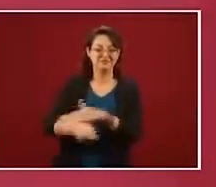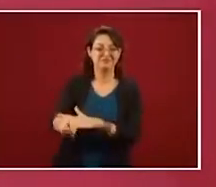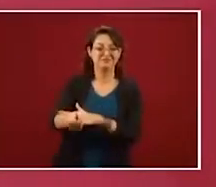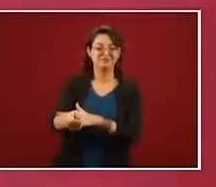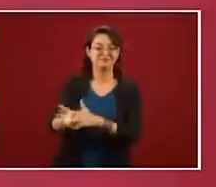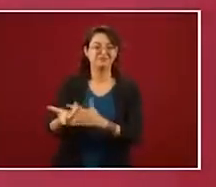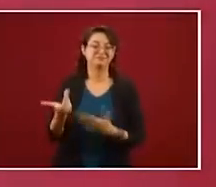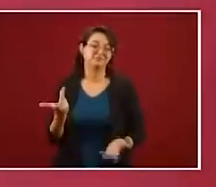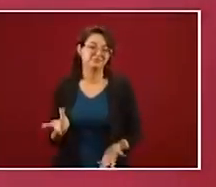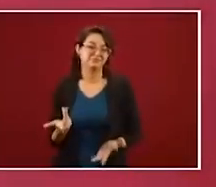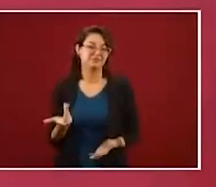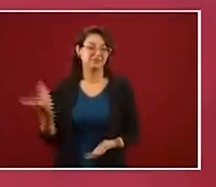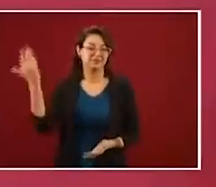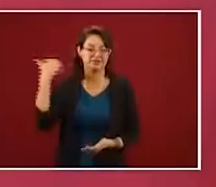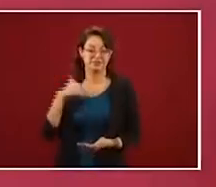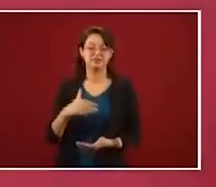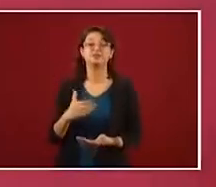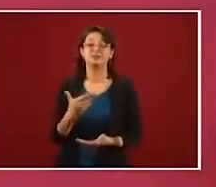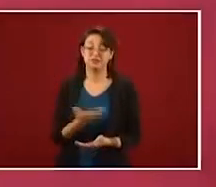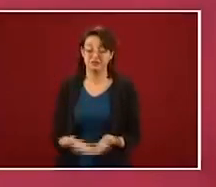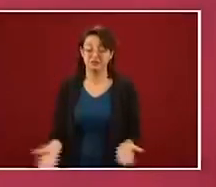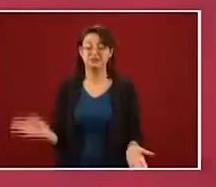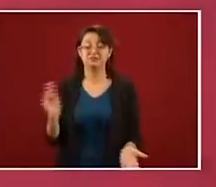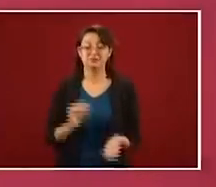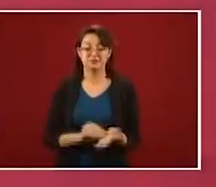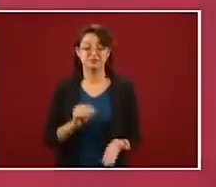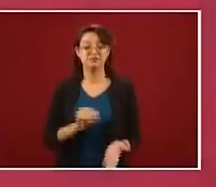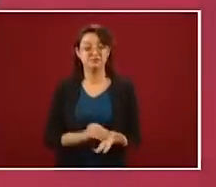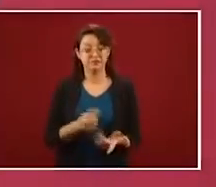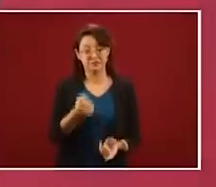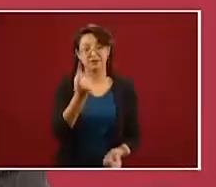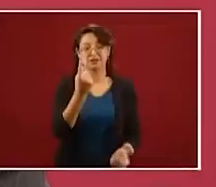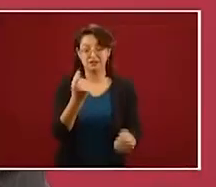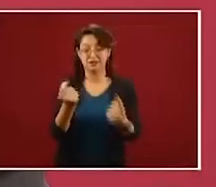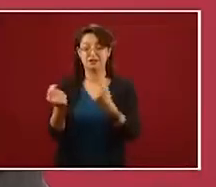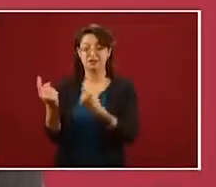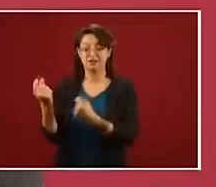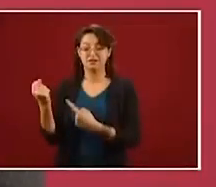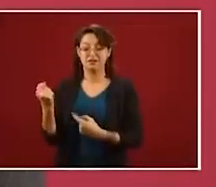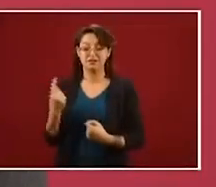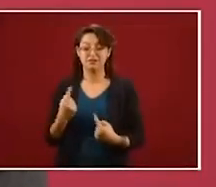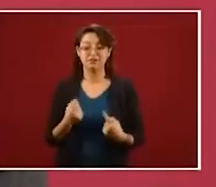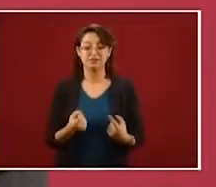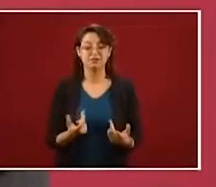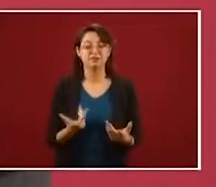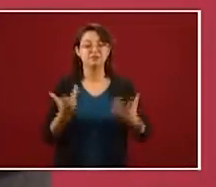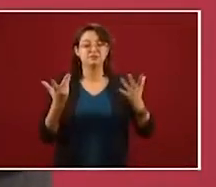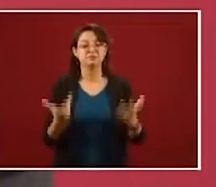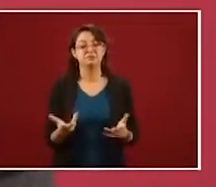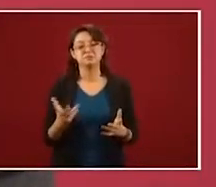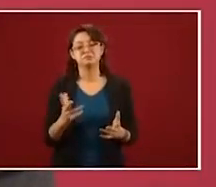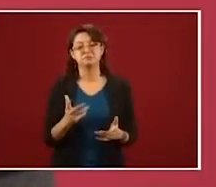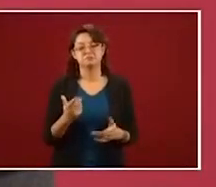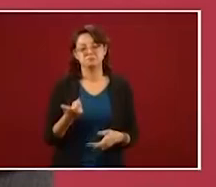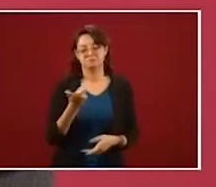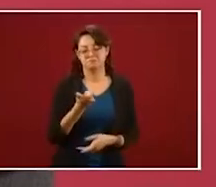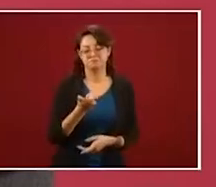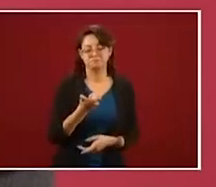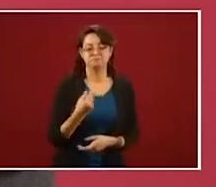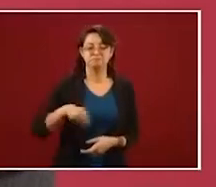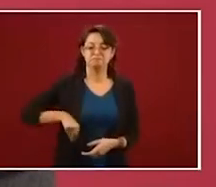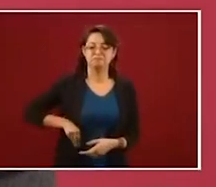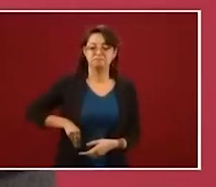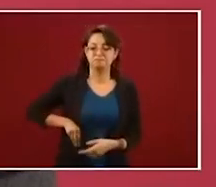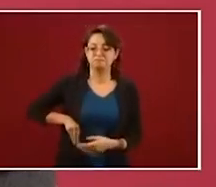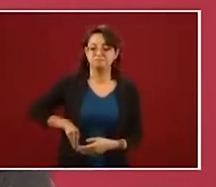manejando en algunos casos en forma discrecional,